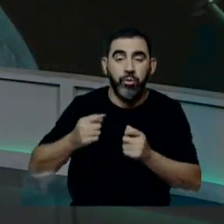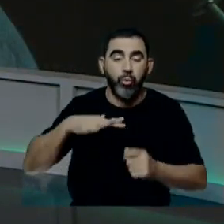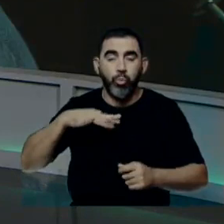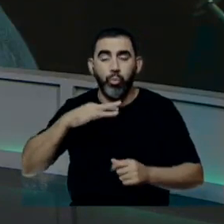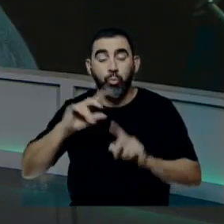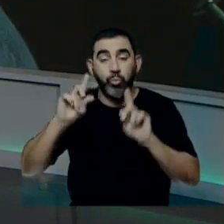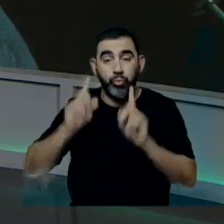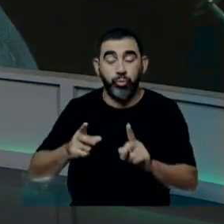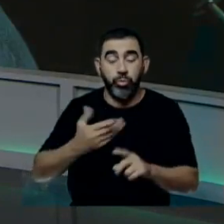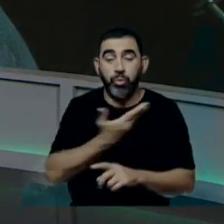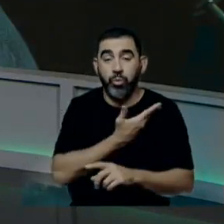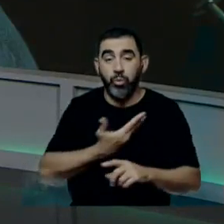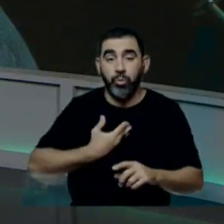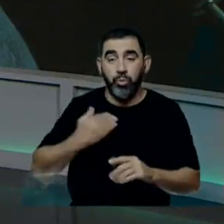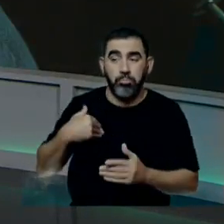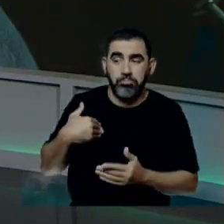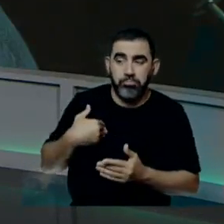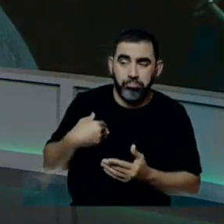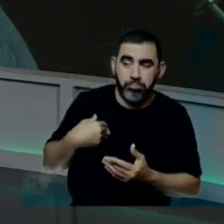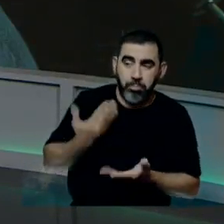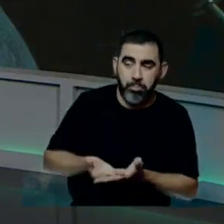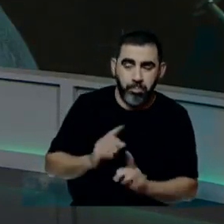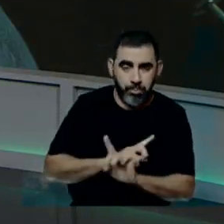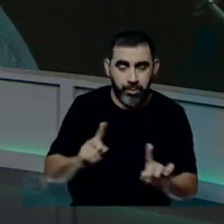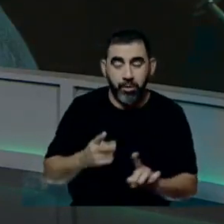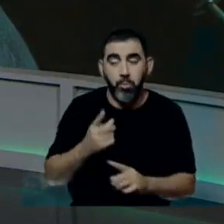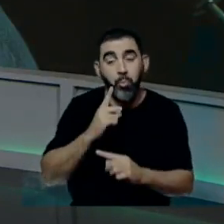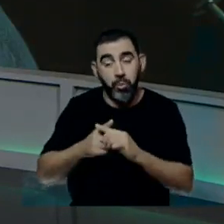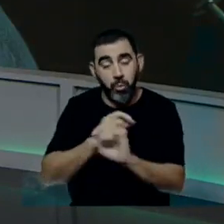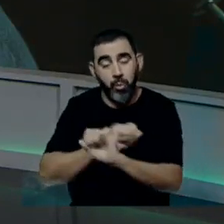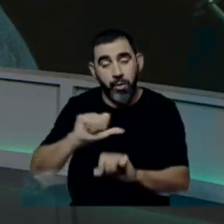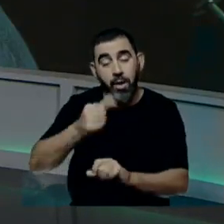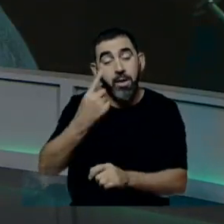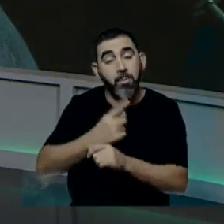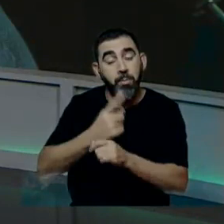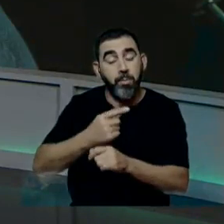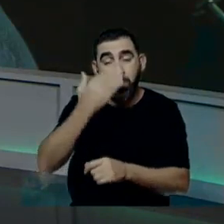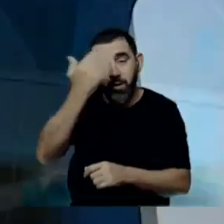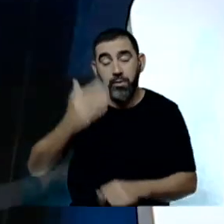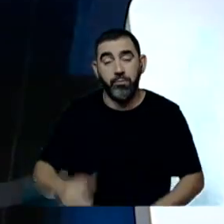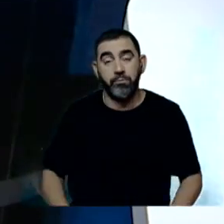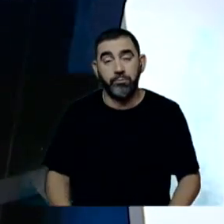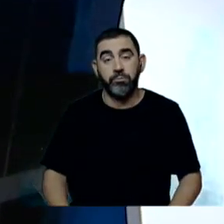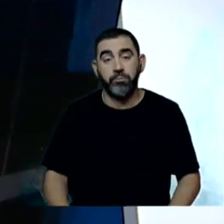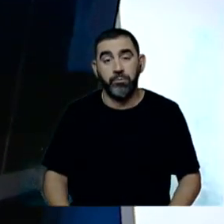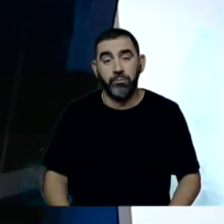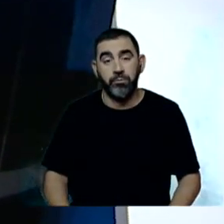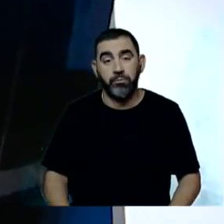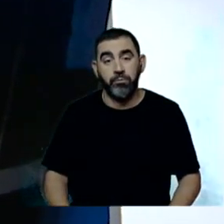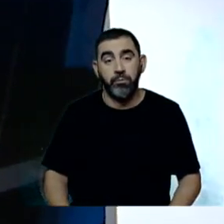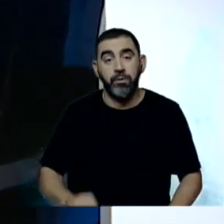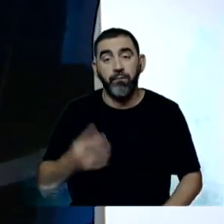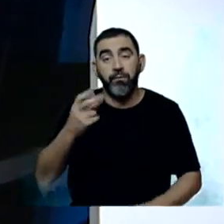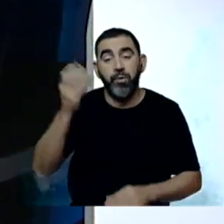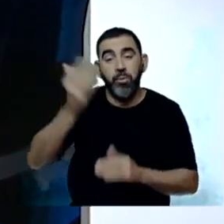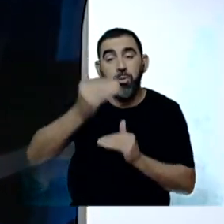corrupción, el gobierno no está derrotado, se mostró optimista con que su partido pueda ganar en primera vuelta. Perdido pie, sí, está 20